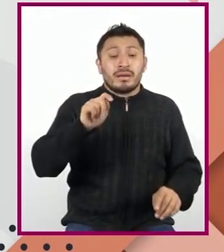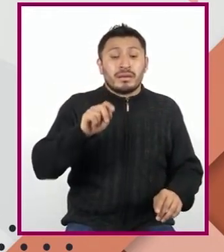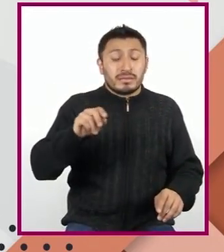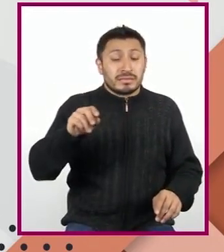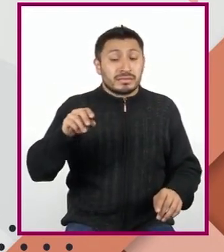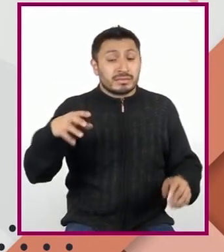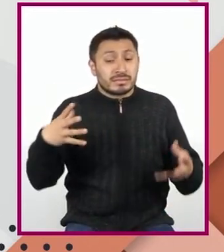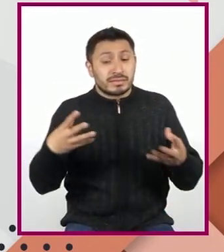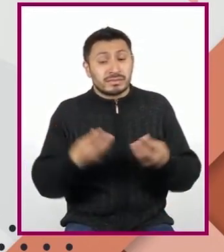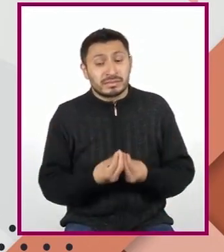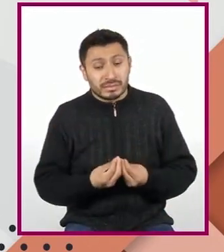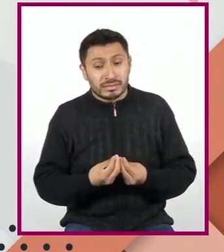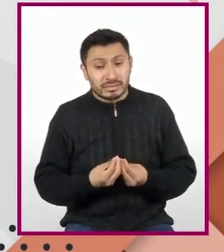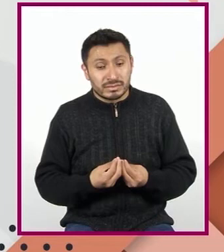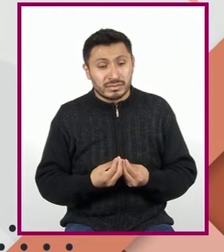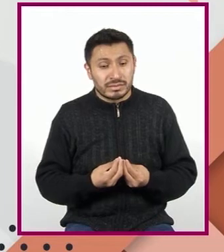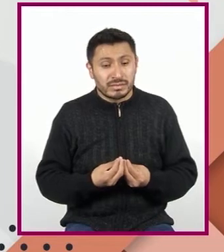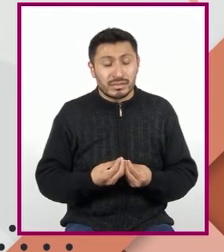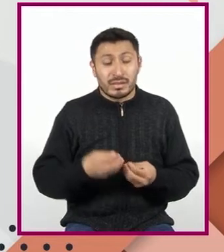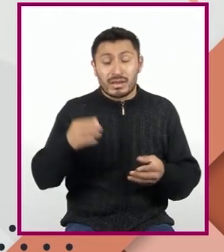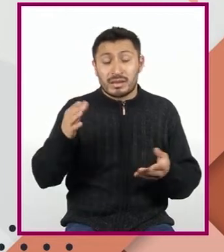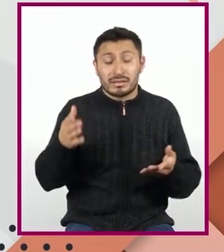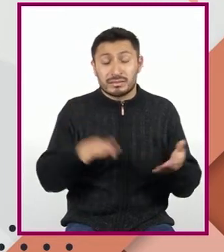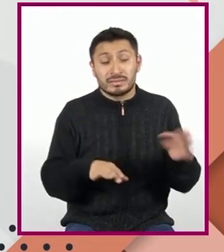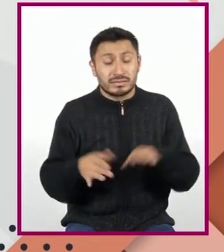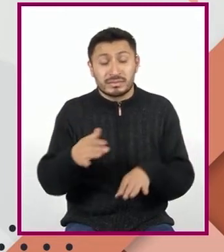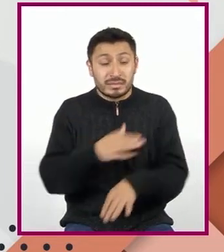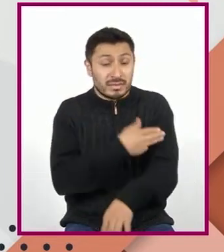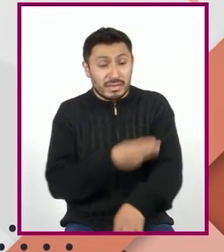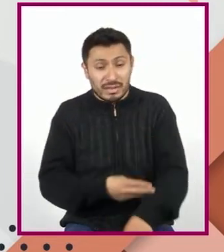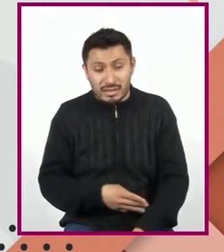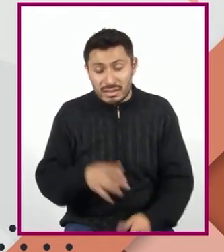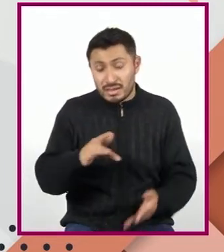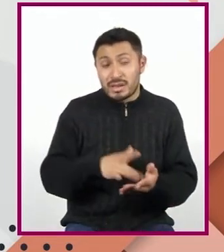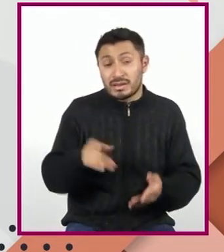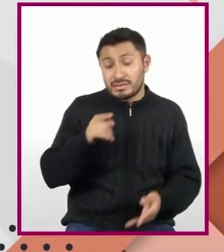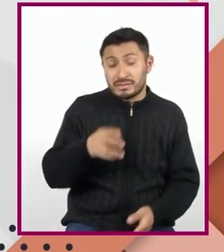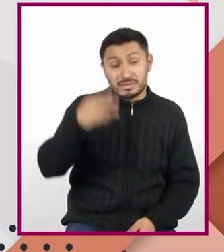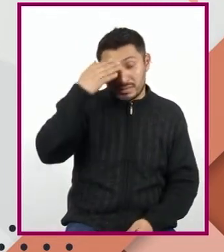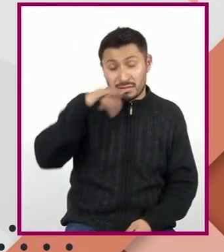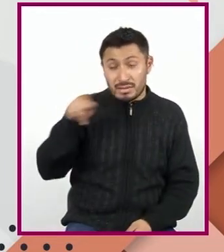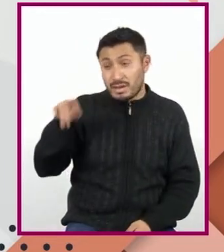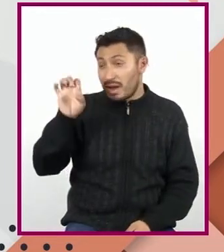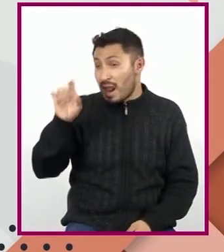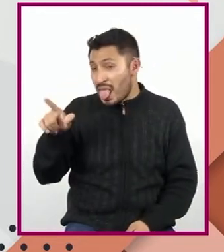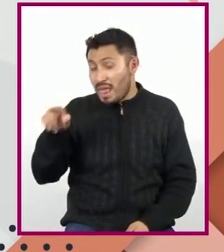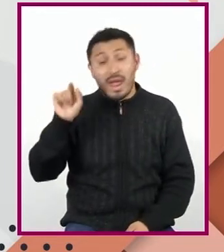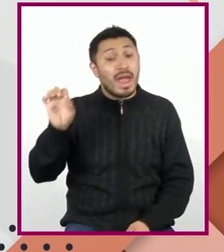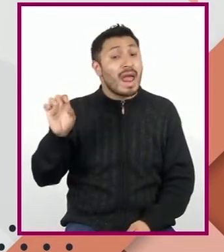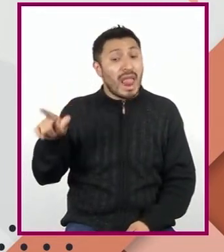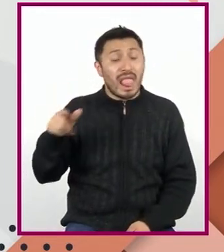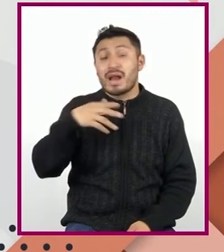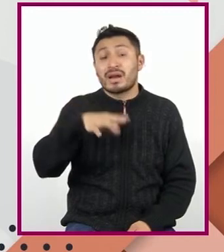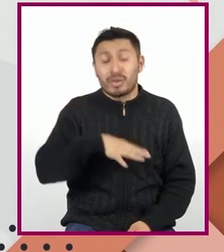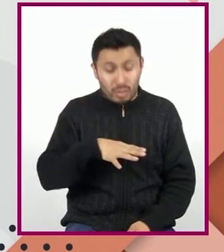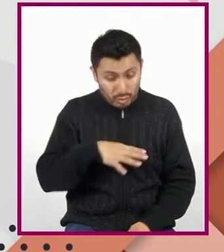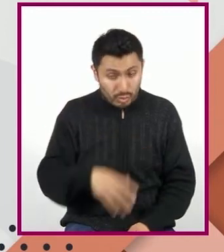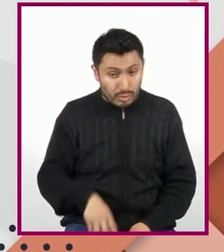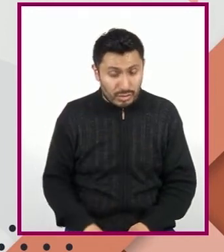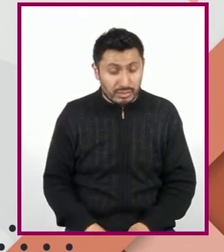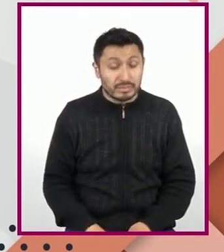lectores quienes tendremos la posibilidad de aprovechar todos estos recursos. Vamos a analizar los ejemplos con los que iniciamos